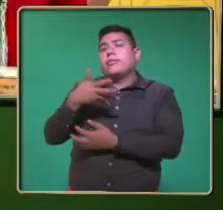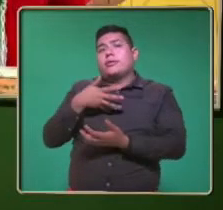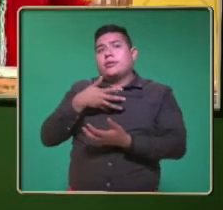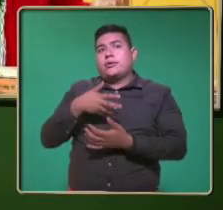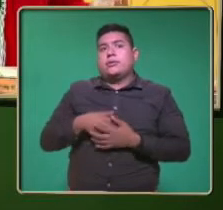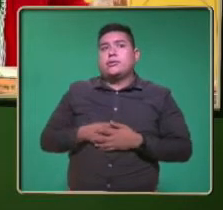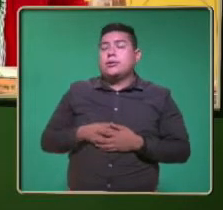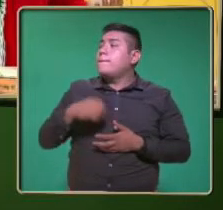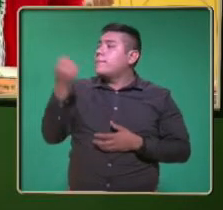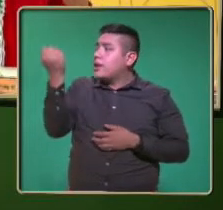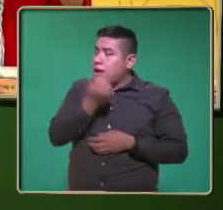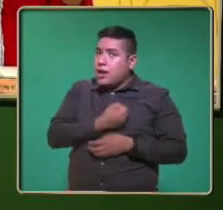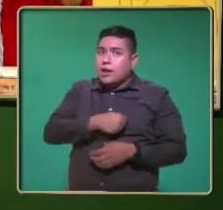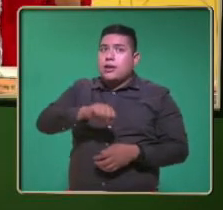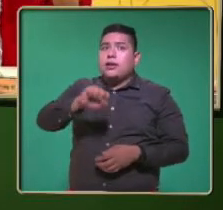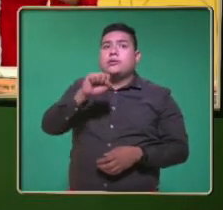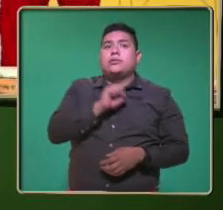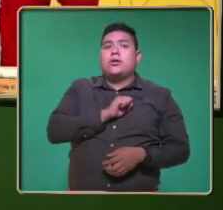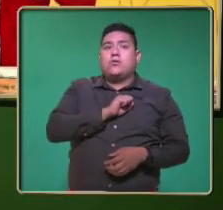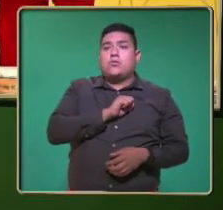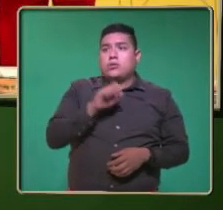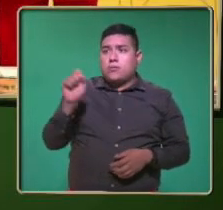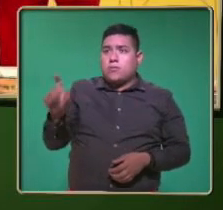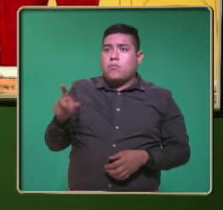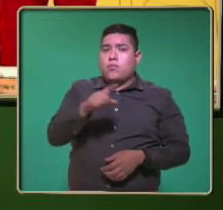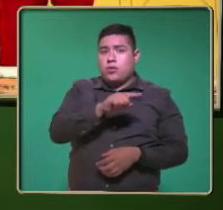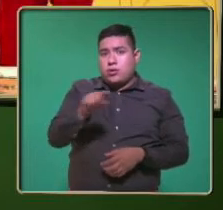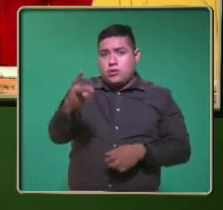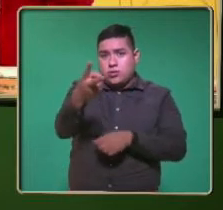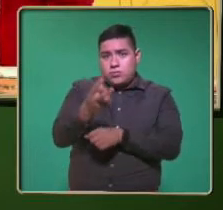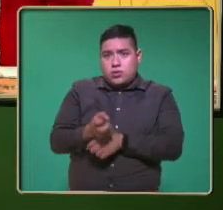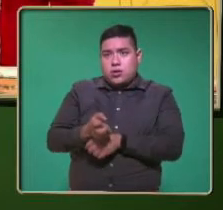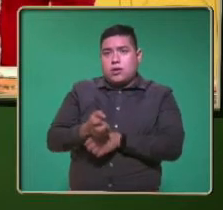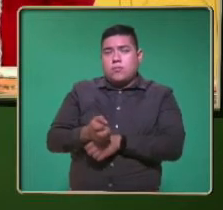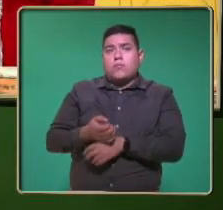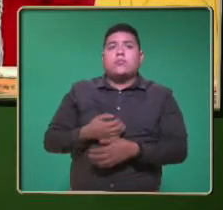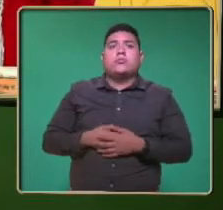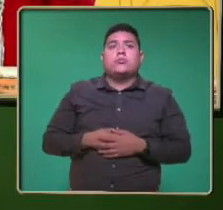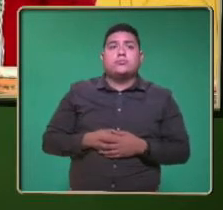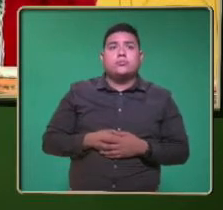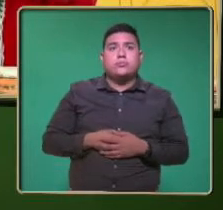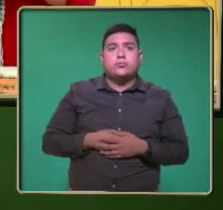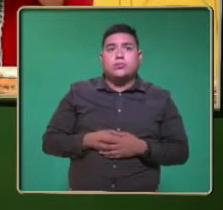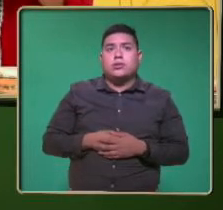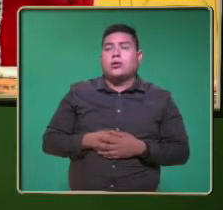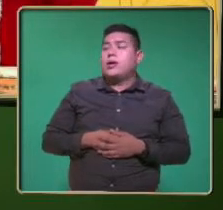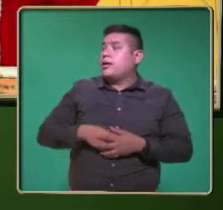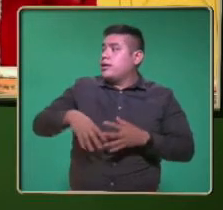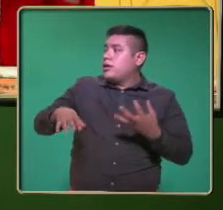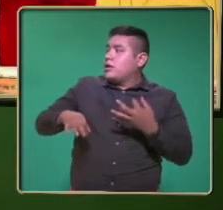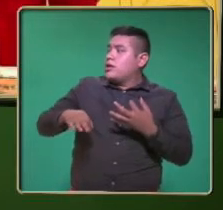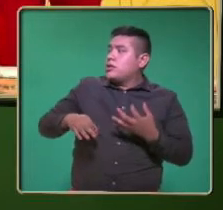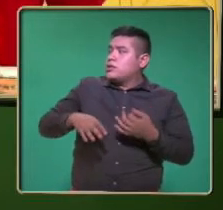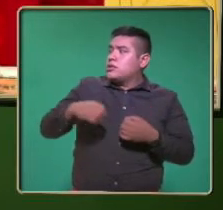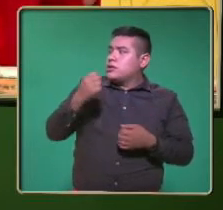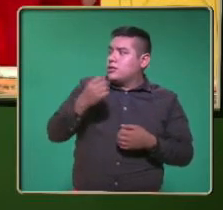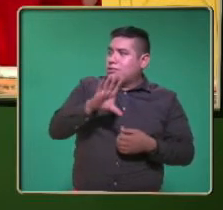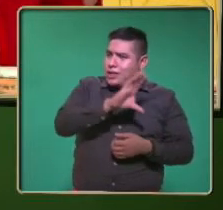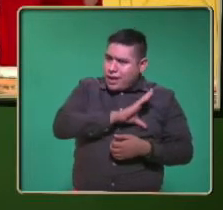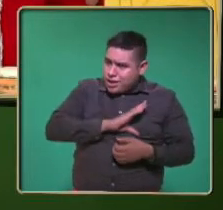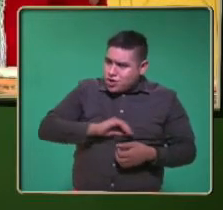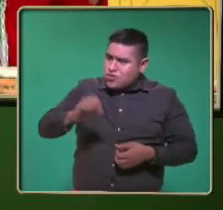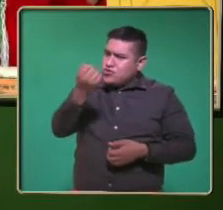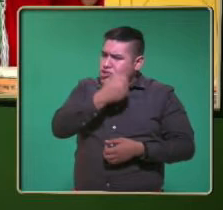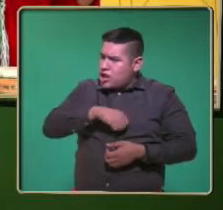también a la salud. Por eso nosotros los invitamos cordialmente que siempre estemos al pendiente de la salud de nuestro